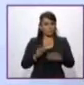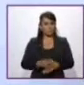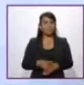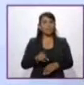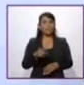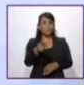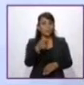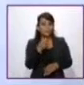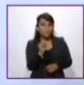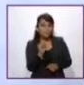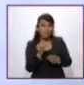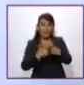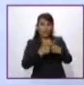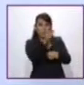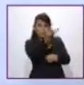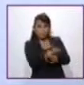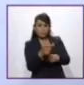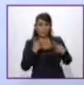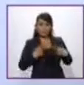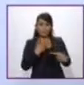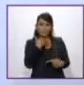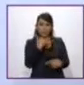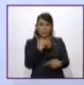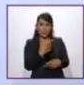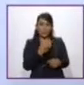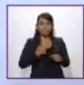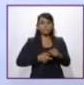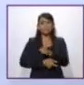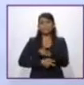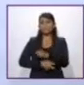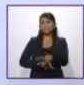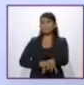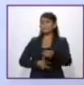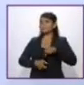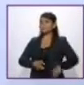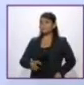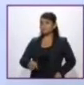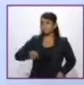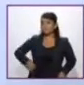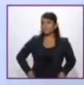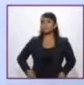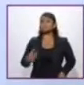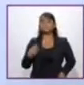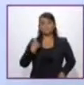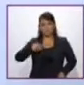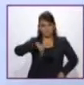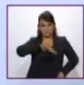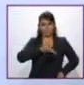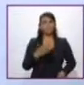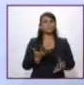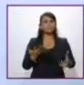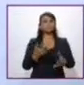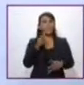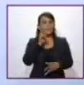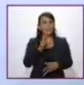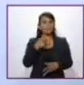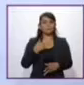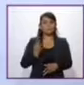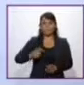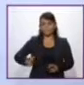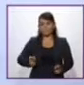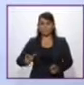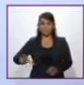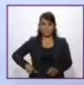de corrupción, inmediatamente se tomarán las medidas. En mi gobierno no habrá ninguna opacidad, porque